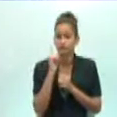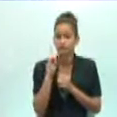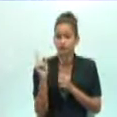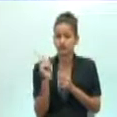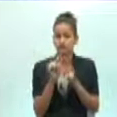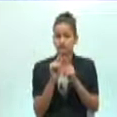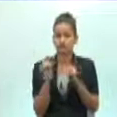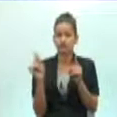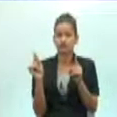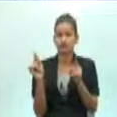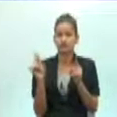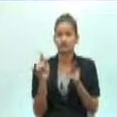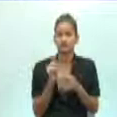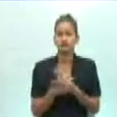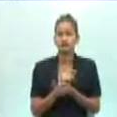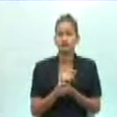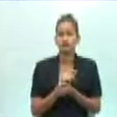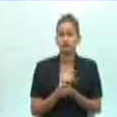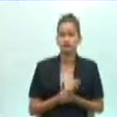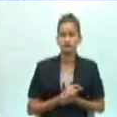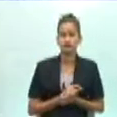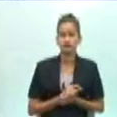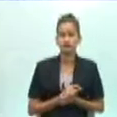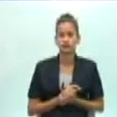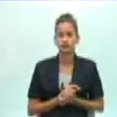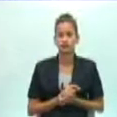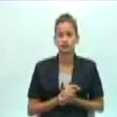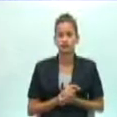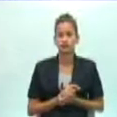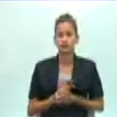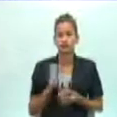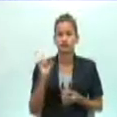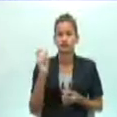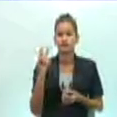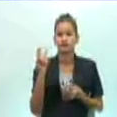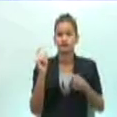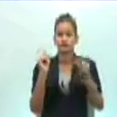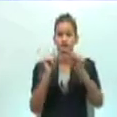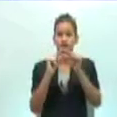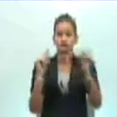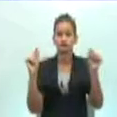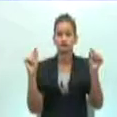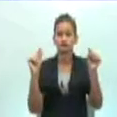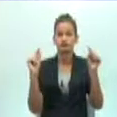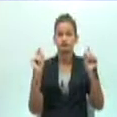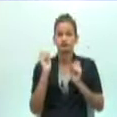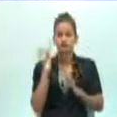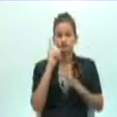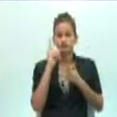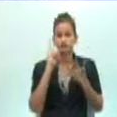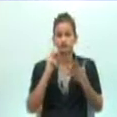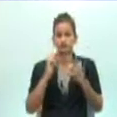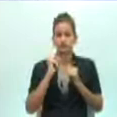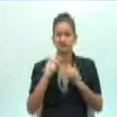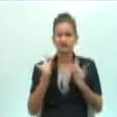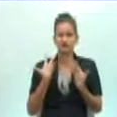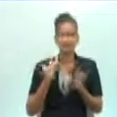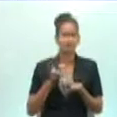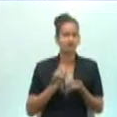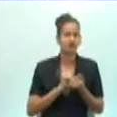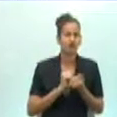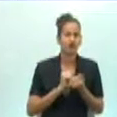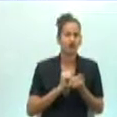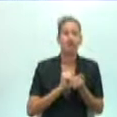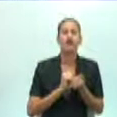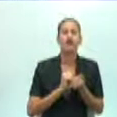bárbaras costumbres. El adverbio es todavía. En la segunda, era una costumbre demasiado cruel, mas no la